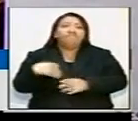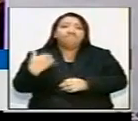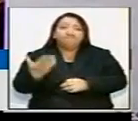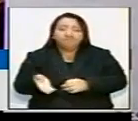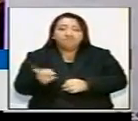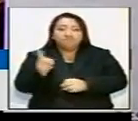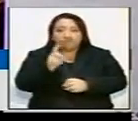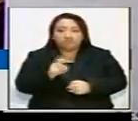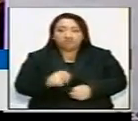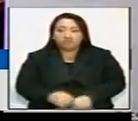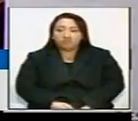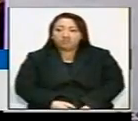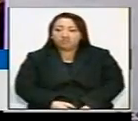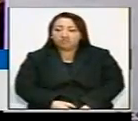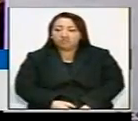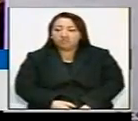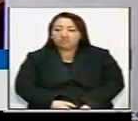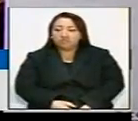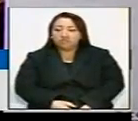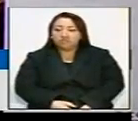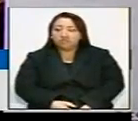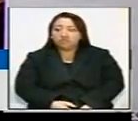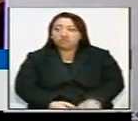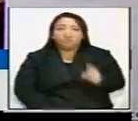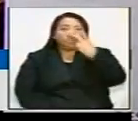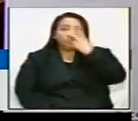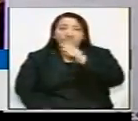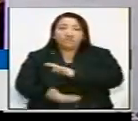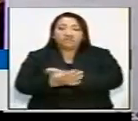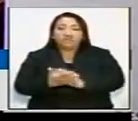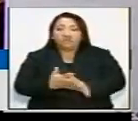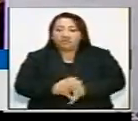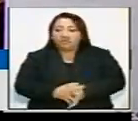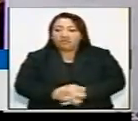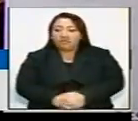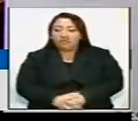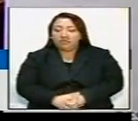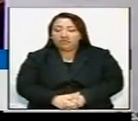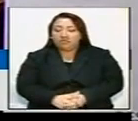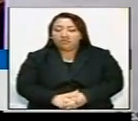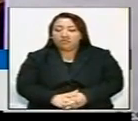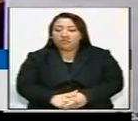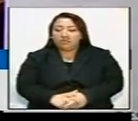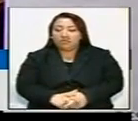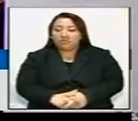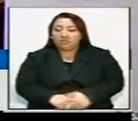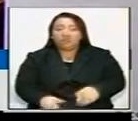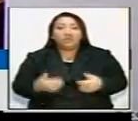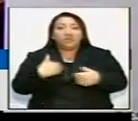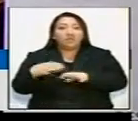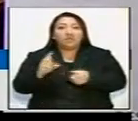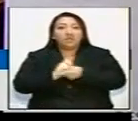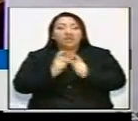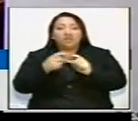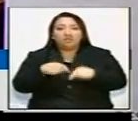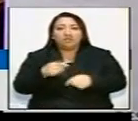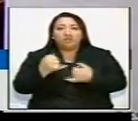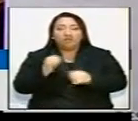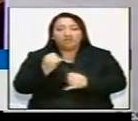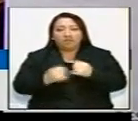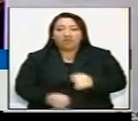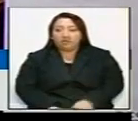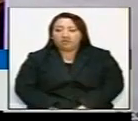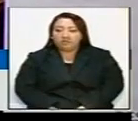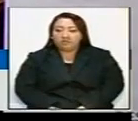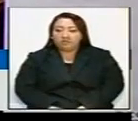que consultamos con las diferentes partes interesadas no se veía tan bien y se tuvieron que hacer cambios en el reporte final.